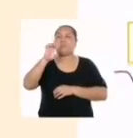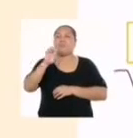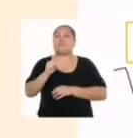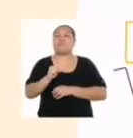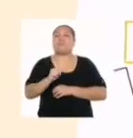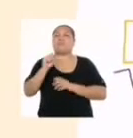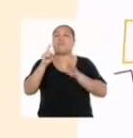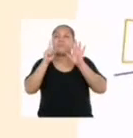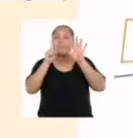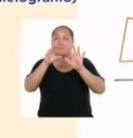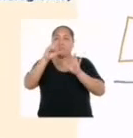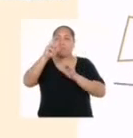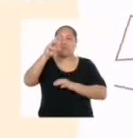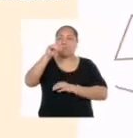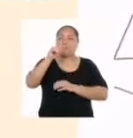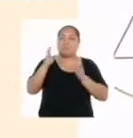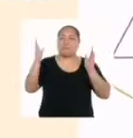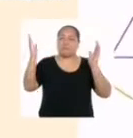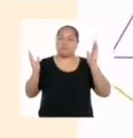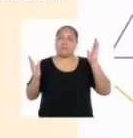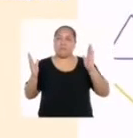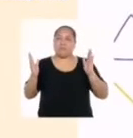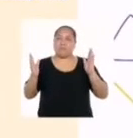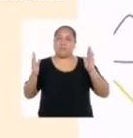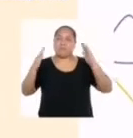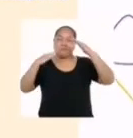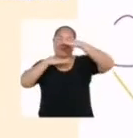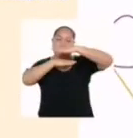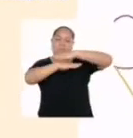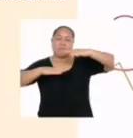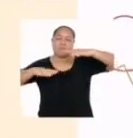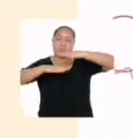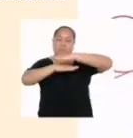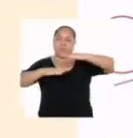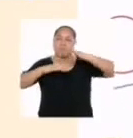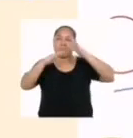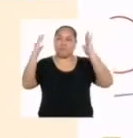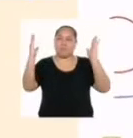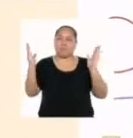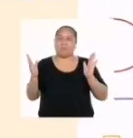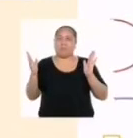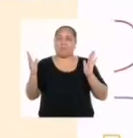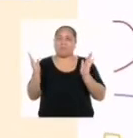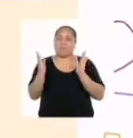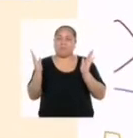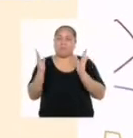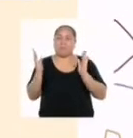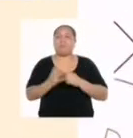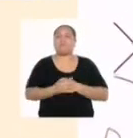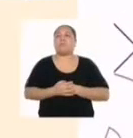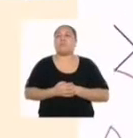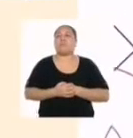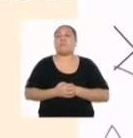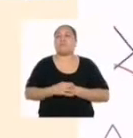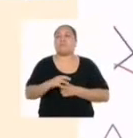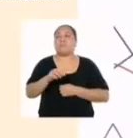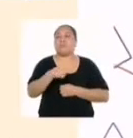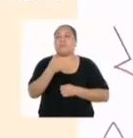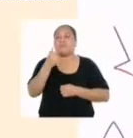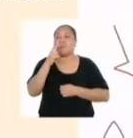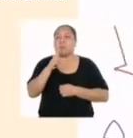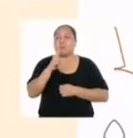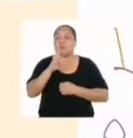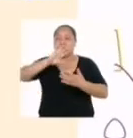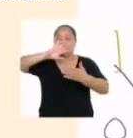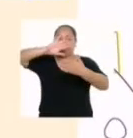6 caras, 2 paralelas de forma rectangular, 2 de forma de un paralelogramo y otras